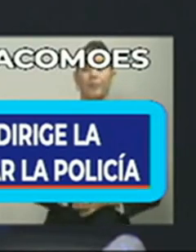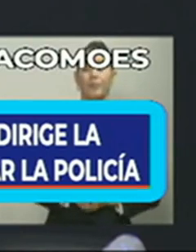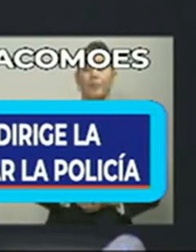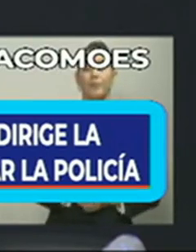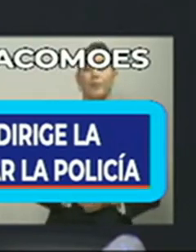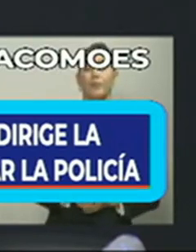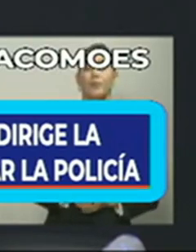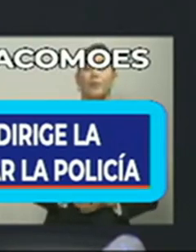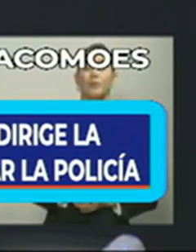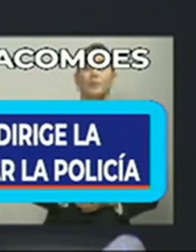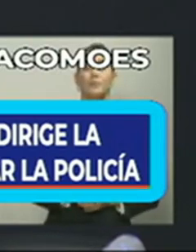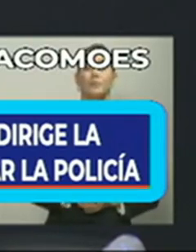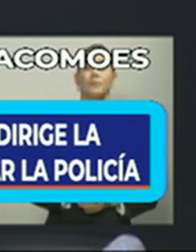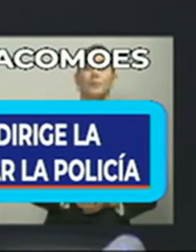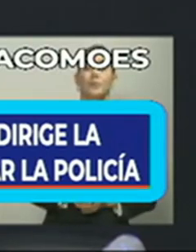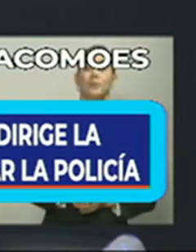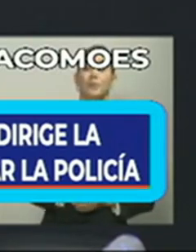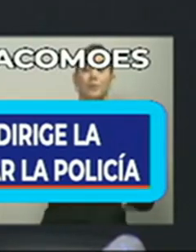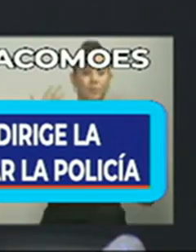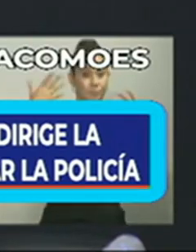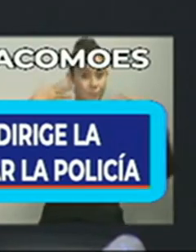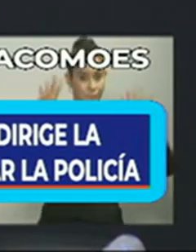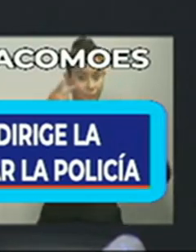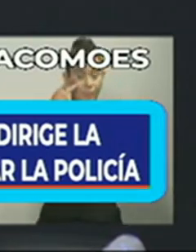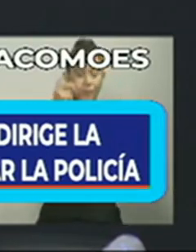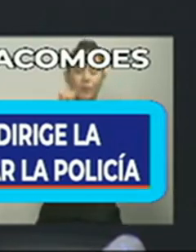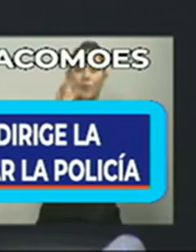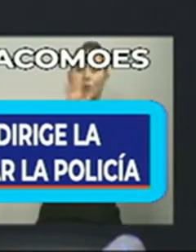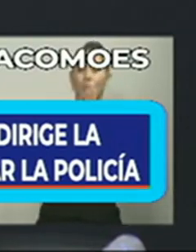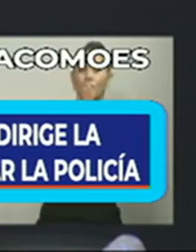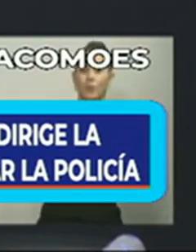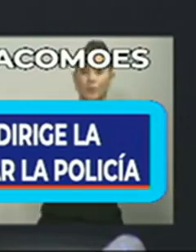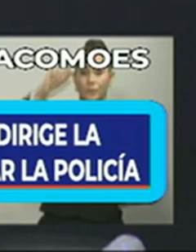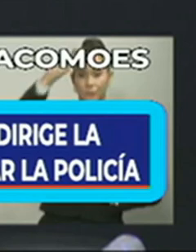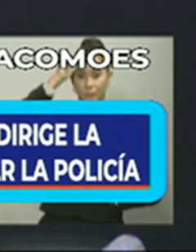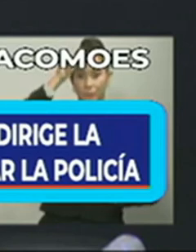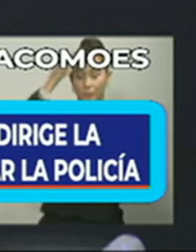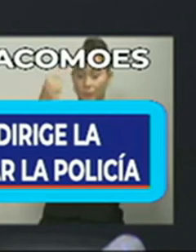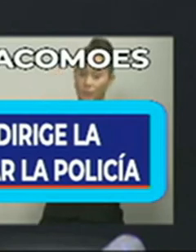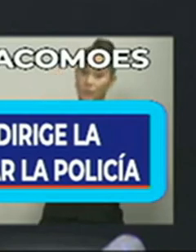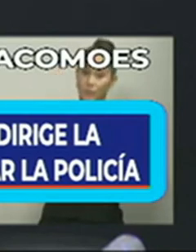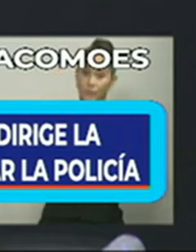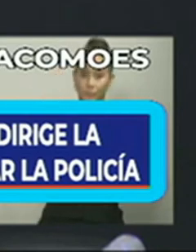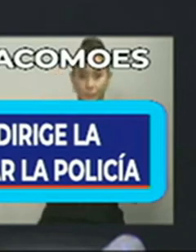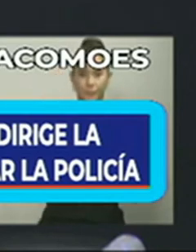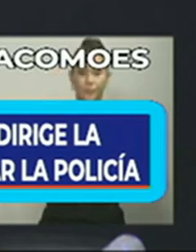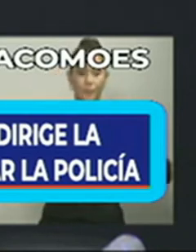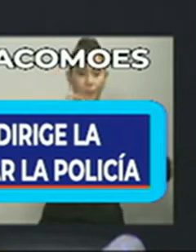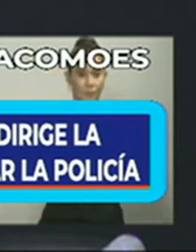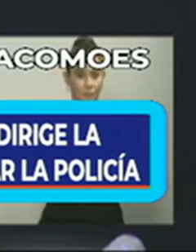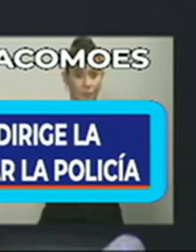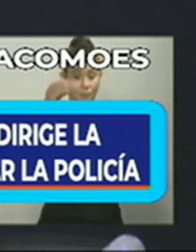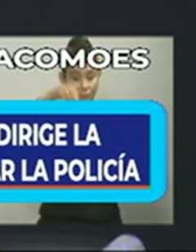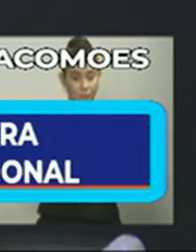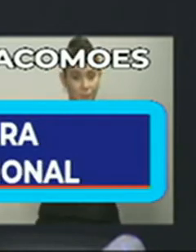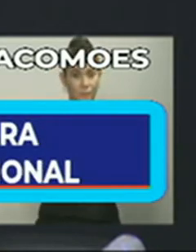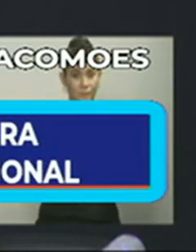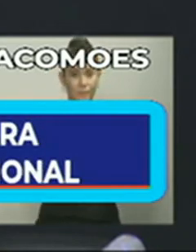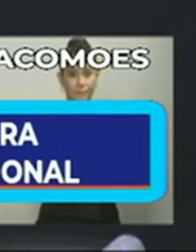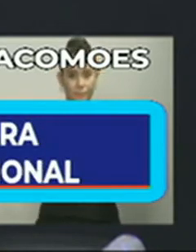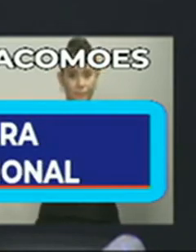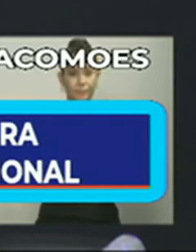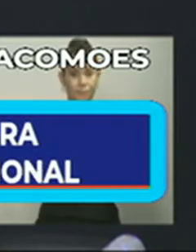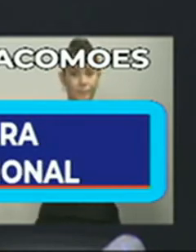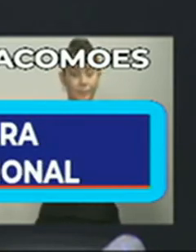Visto el compromiso del Poder Ejecutivo en impulsar cambios en la policía y la voluntad